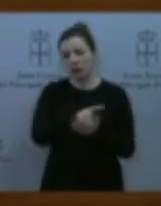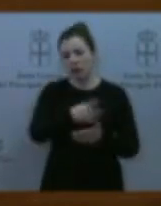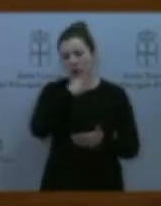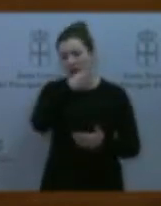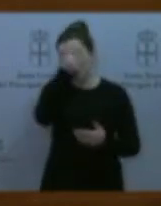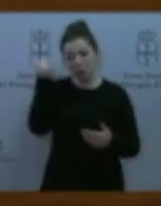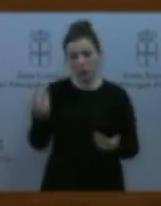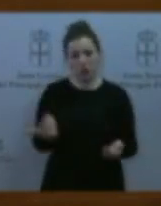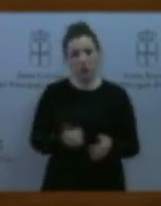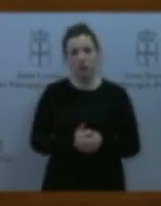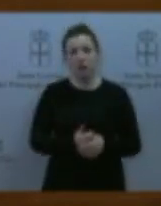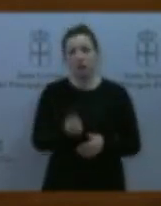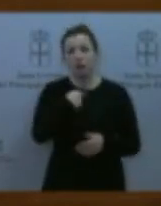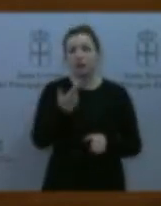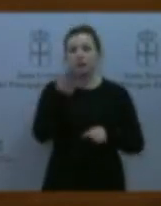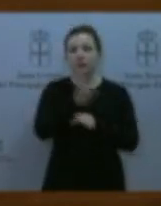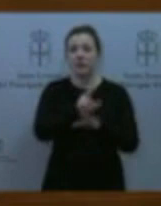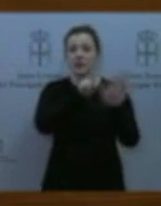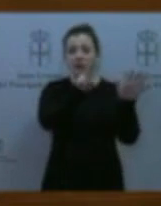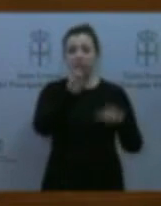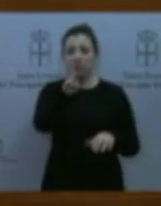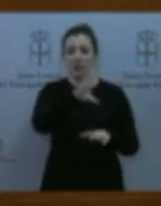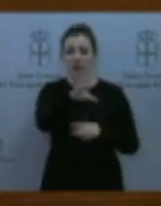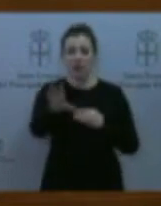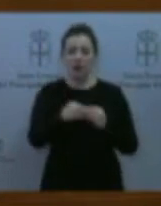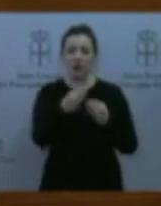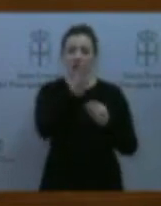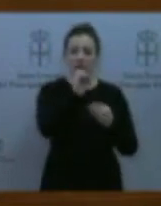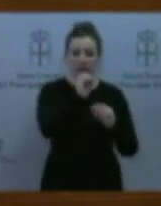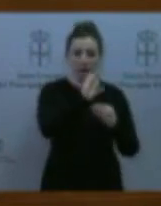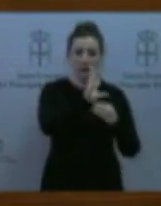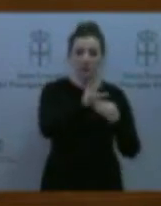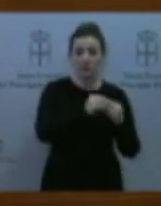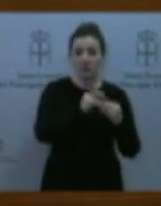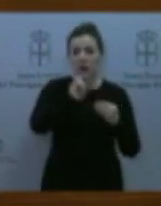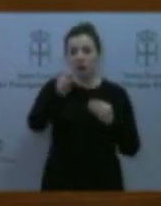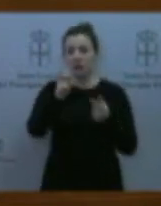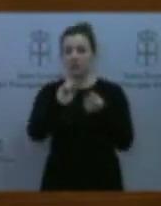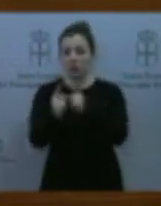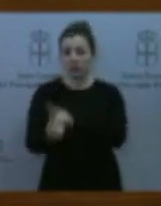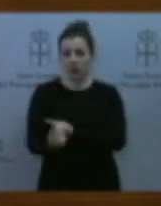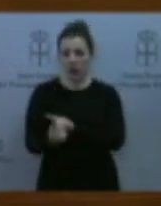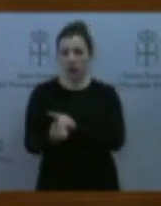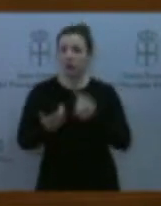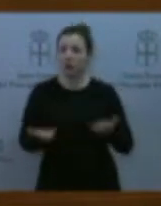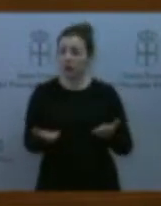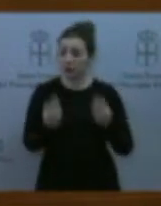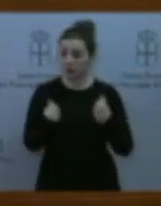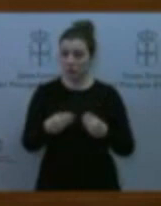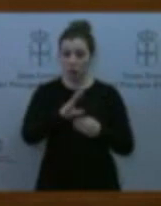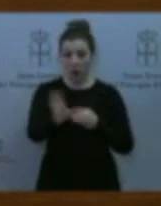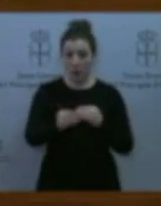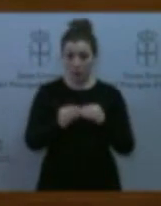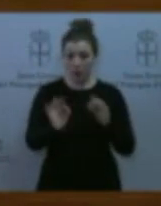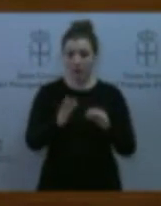73 enmiendas, 30 de adición y 43 de modificación, y con todas ellas pretendíamos complementar y fortalecer el objetivo